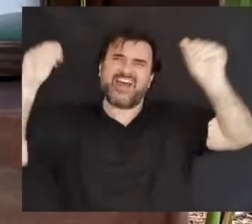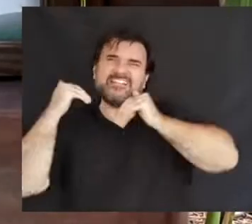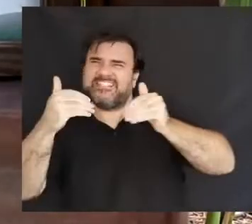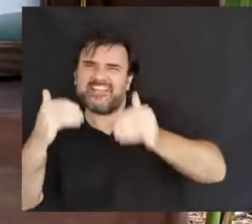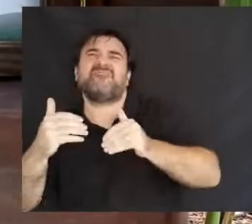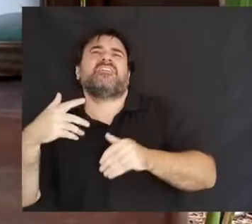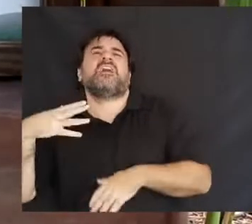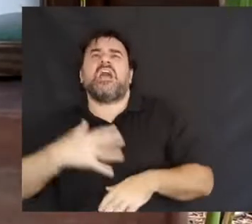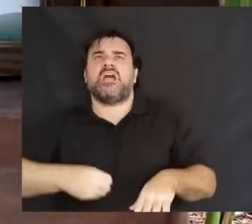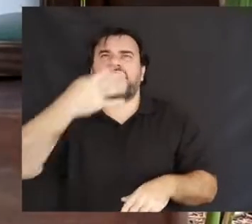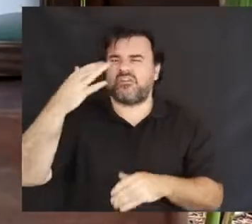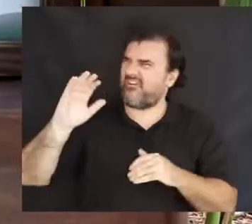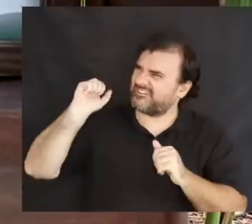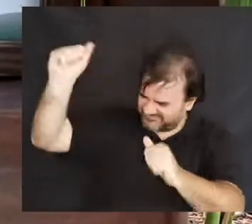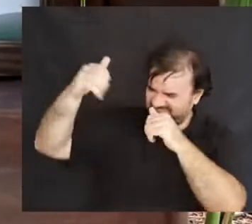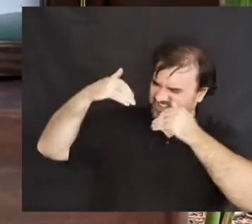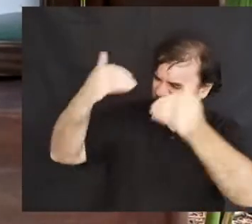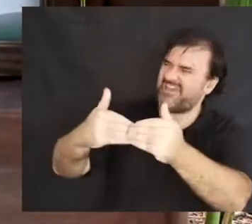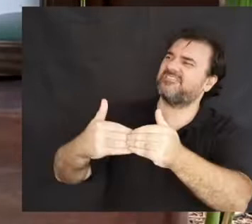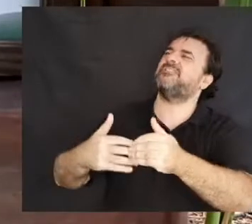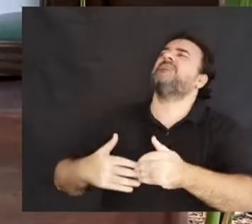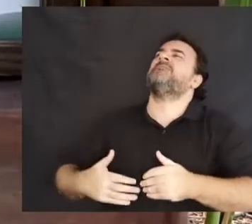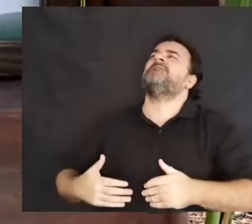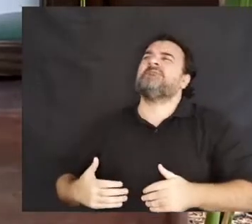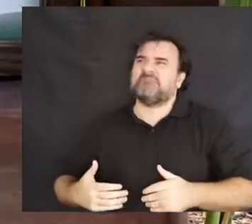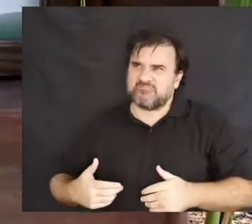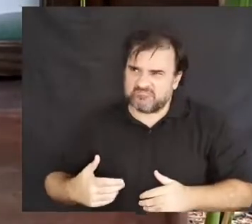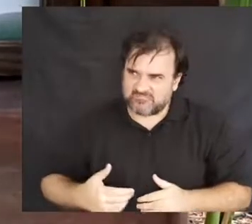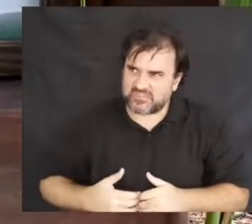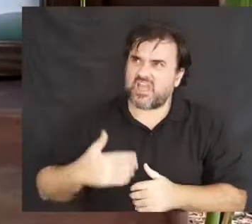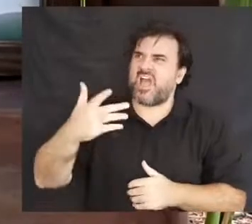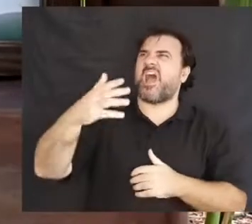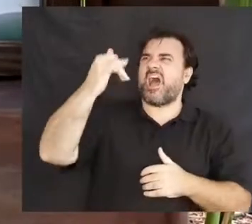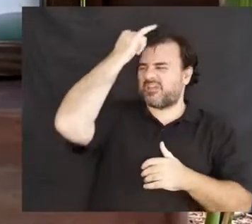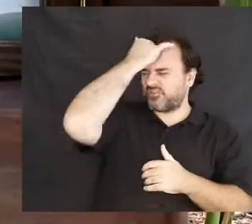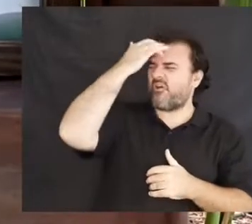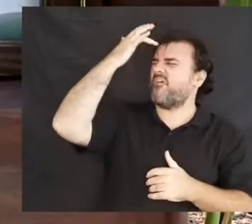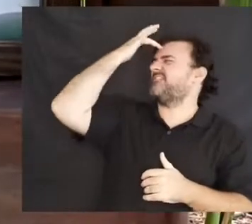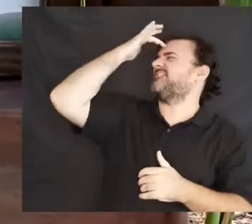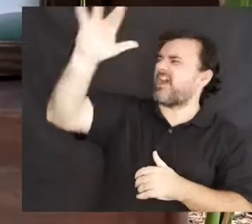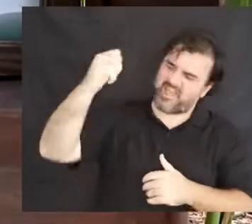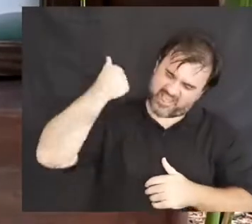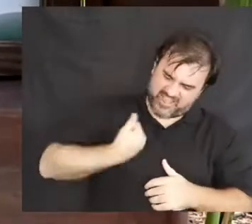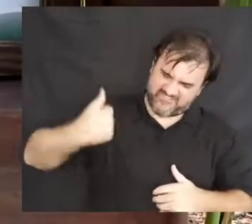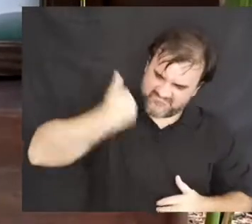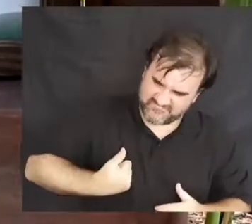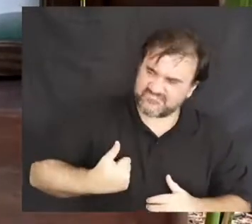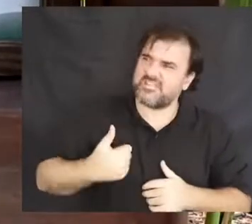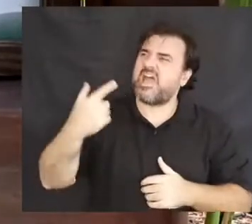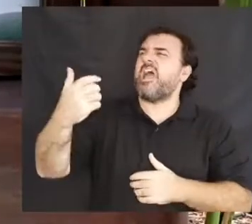¡Eso! El Jincho, vibrante de emoción, gritaba a voz en cuello. ¡Toro jaiba, toro mañoso, toro